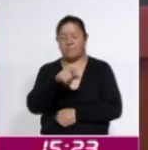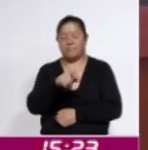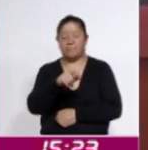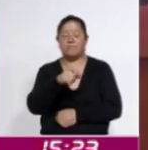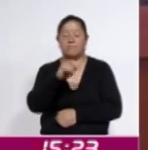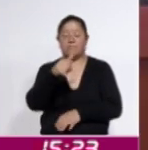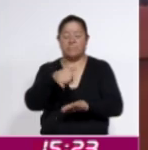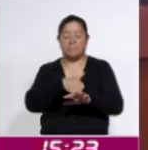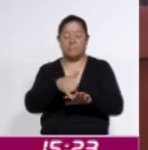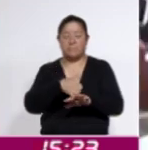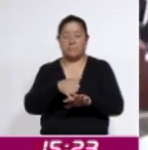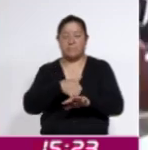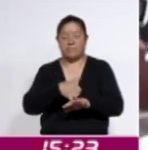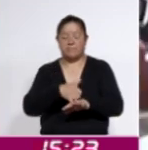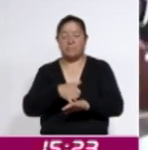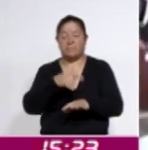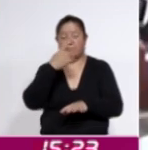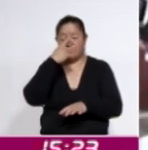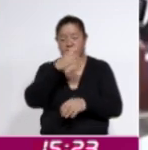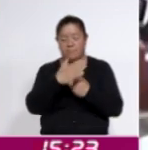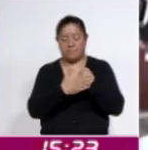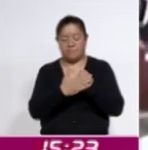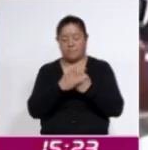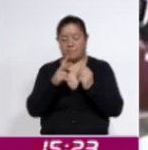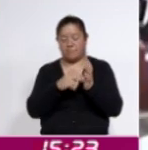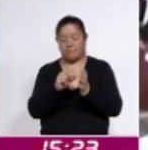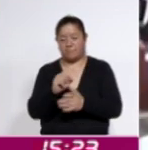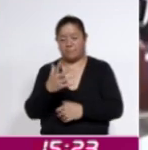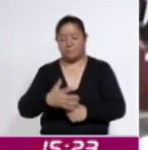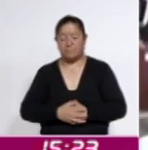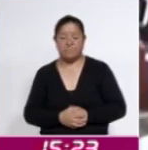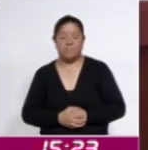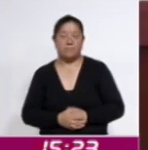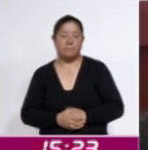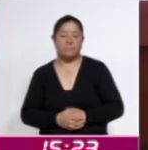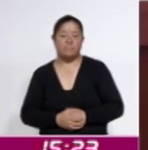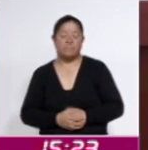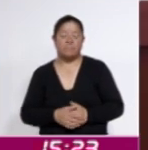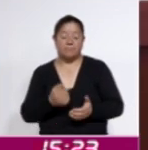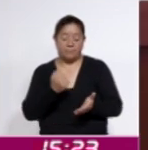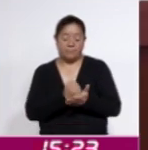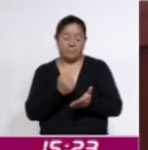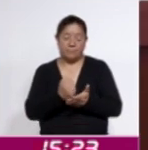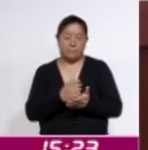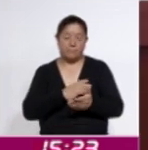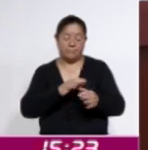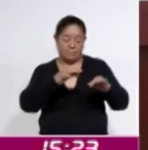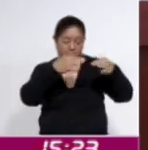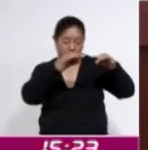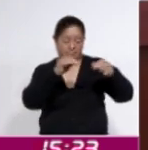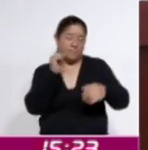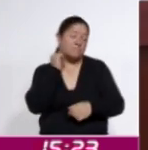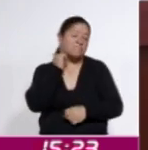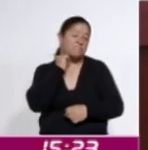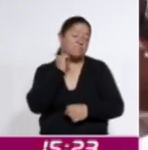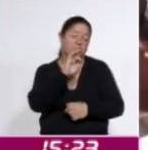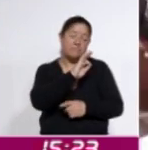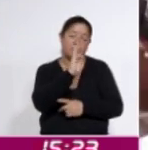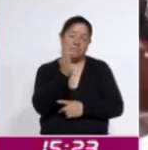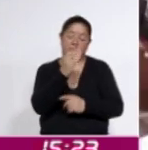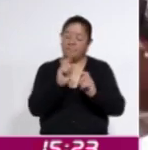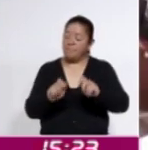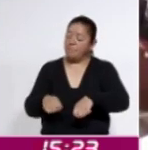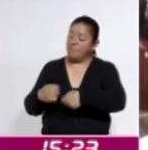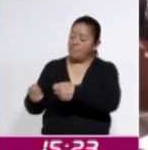el ejercicio fiscal 2025. Además, fueron aprobadas las minutas enviadas por el Senado de la